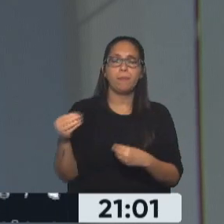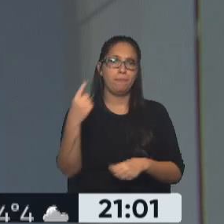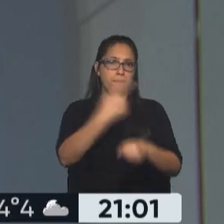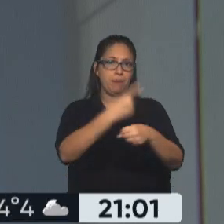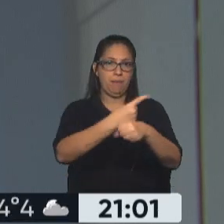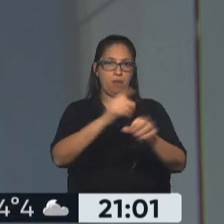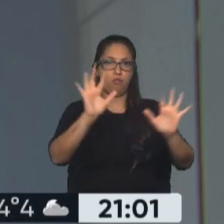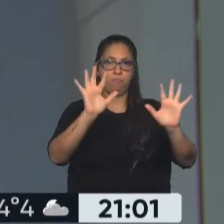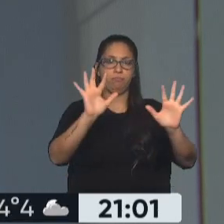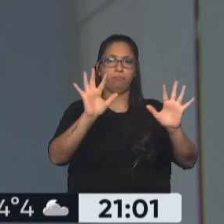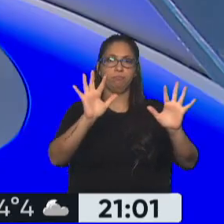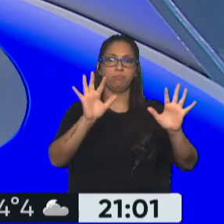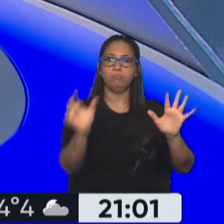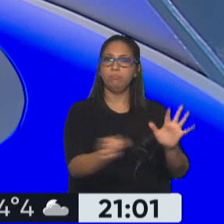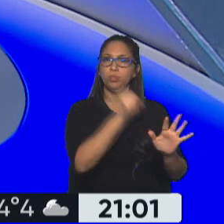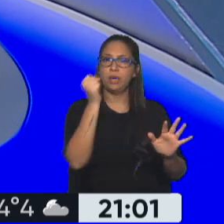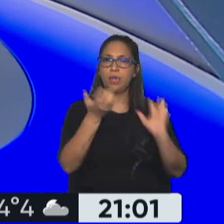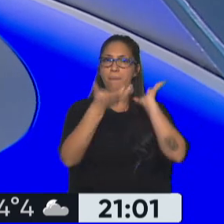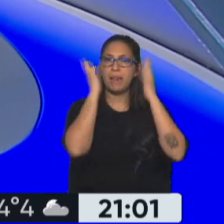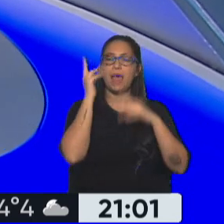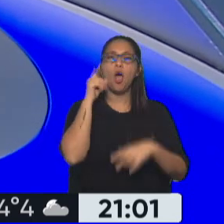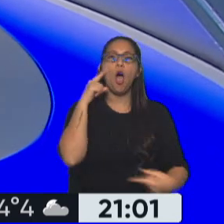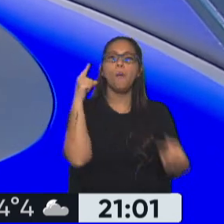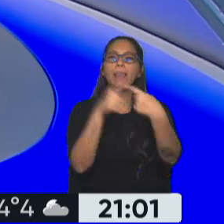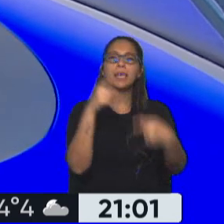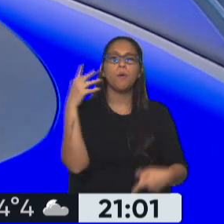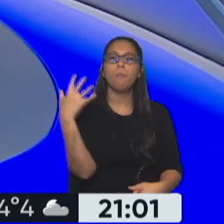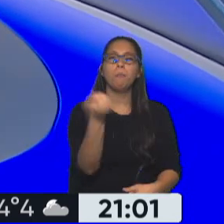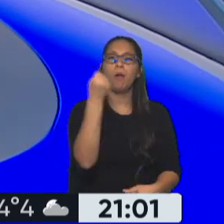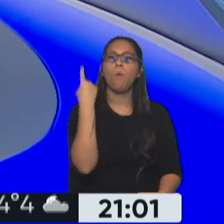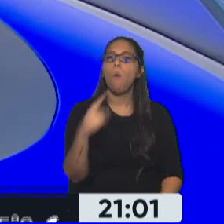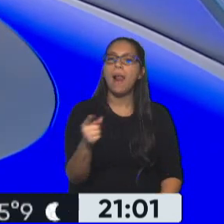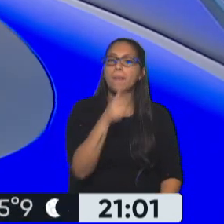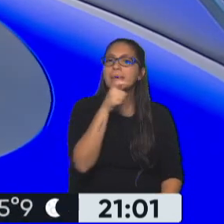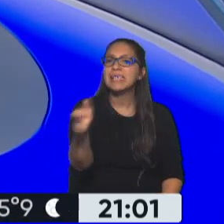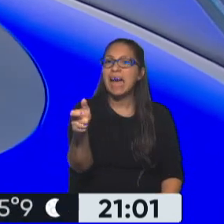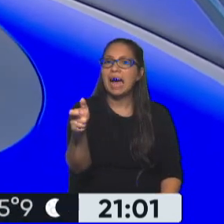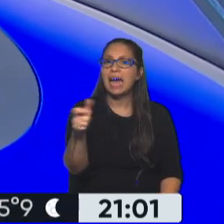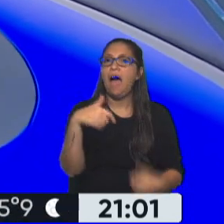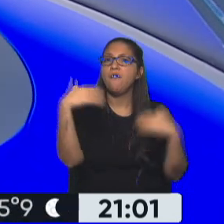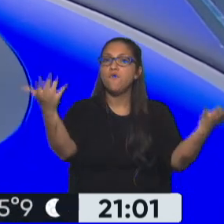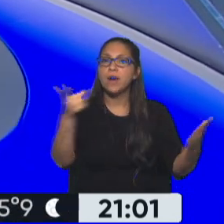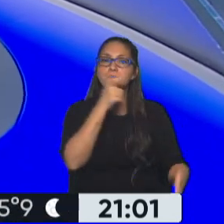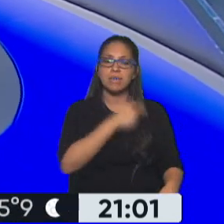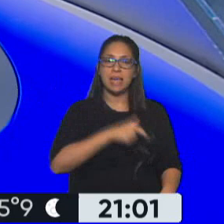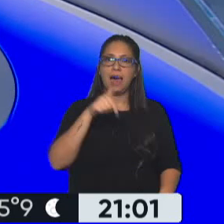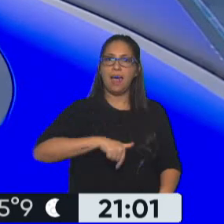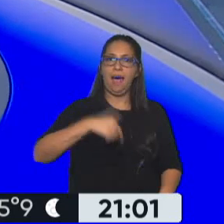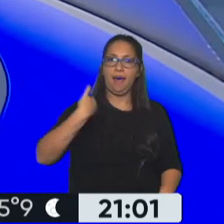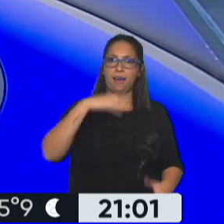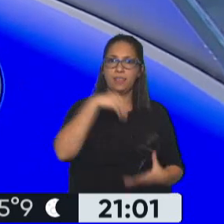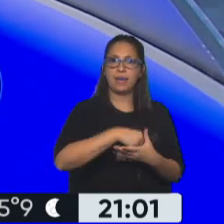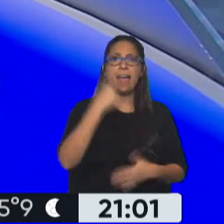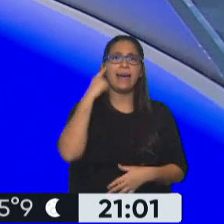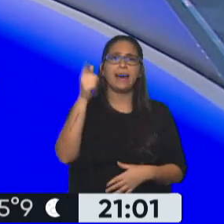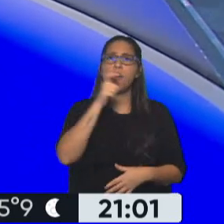la posición, la búsqueda de Javier Milei. ¿Qué mensaje intenta dar hacia adentro y hacia el mundo? Yo creo que hacia el mundo